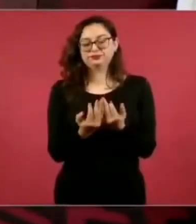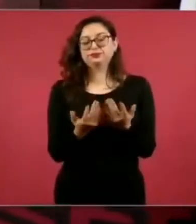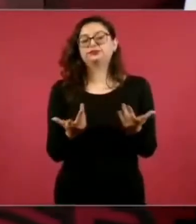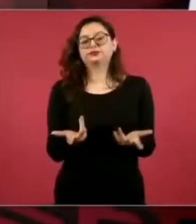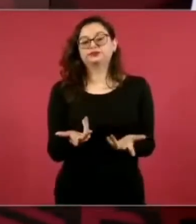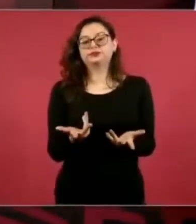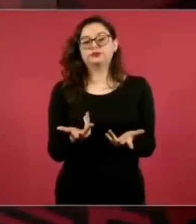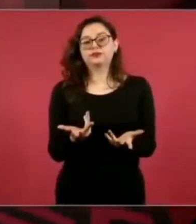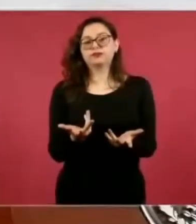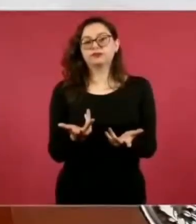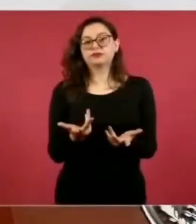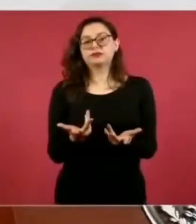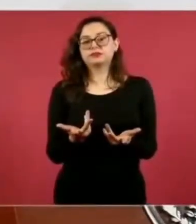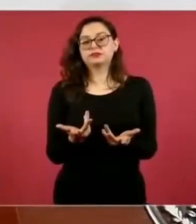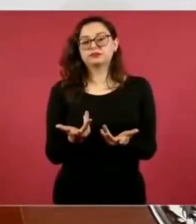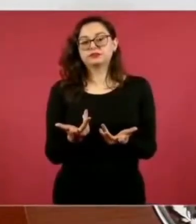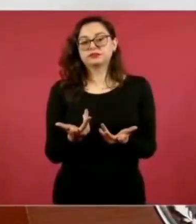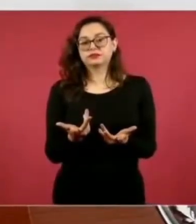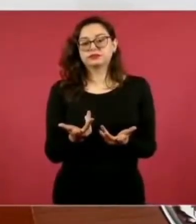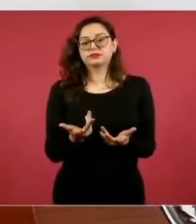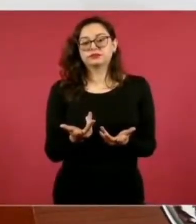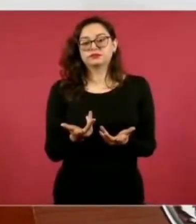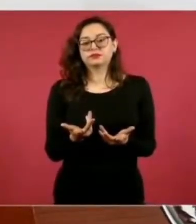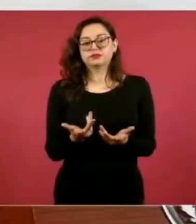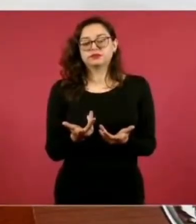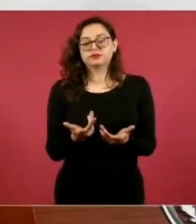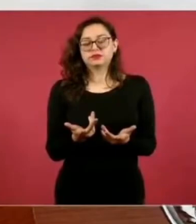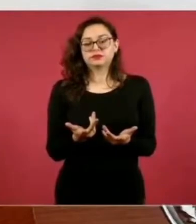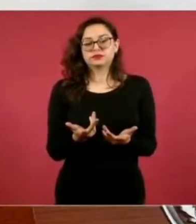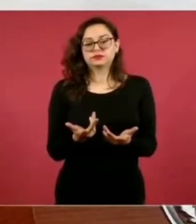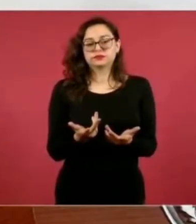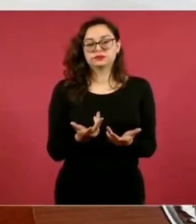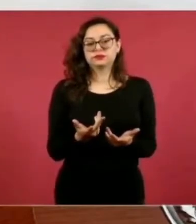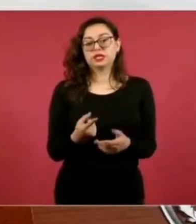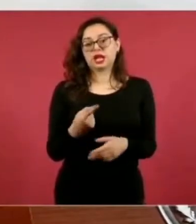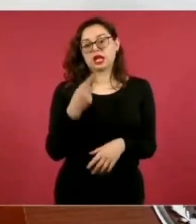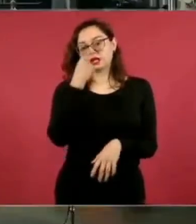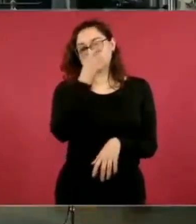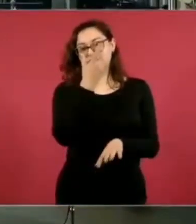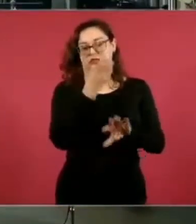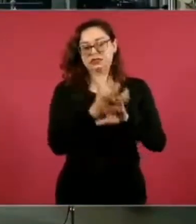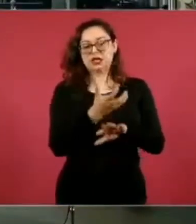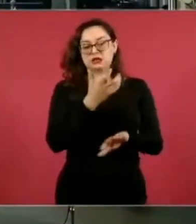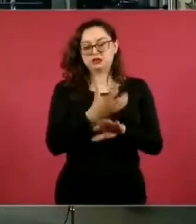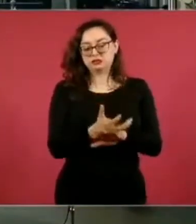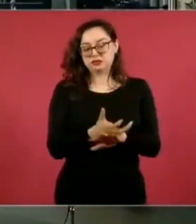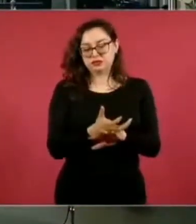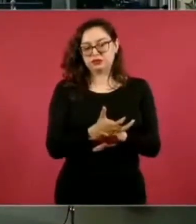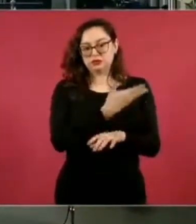cuando el jefe del Departamento de Estado le recomendó al presidente Wilson